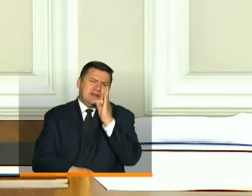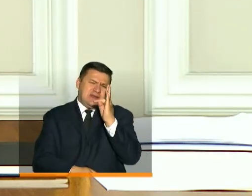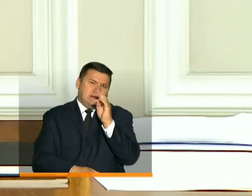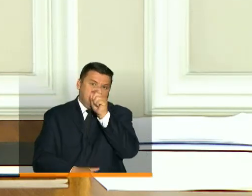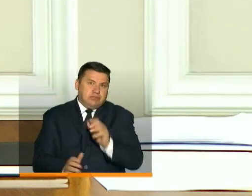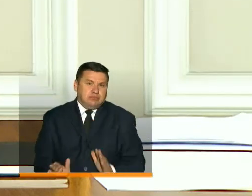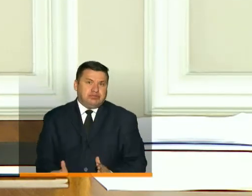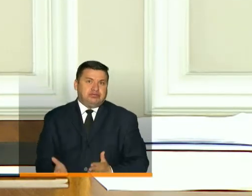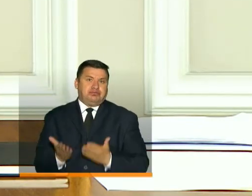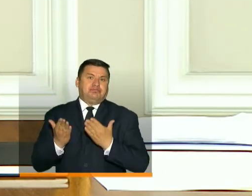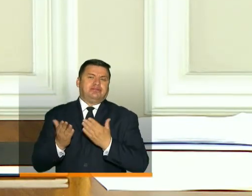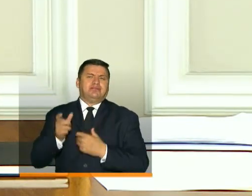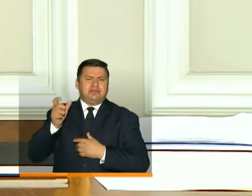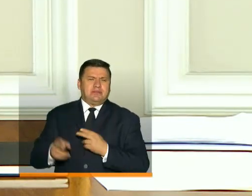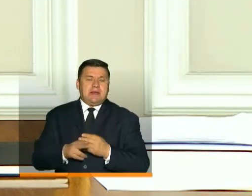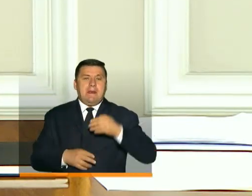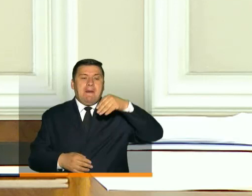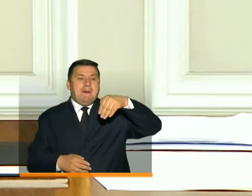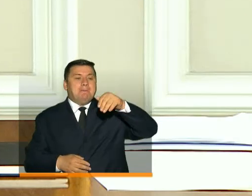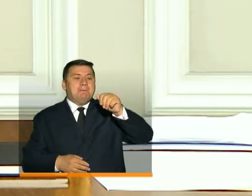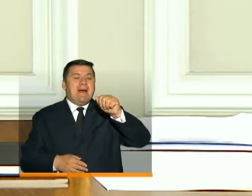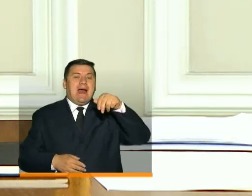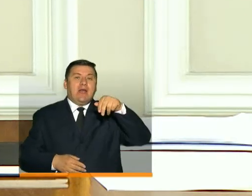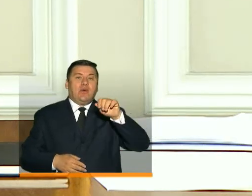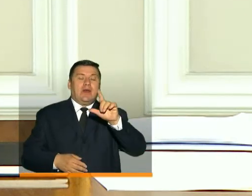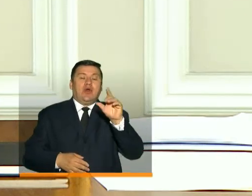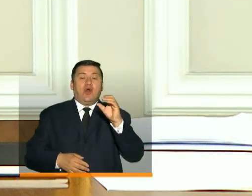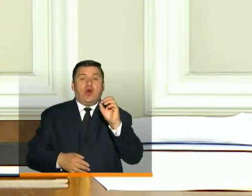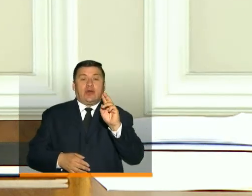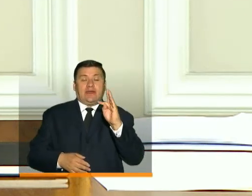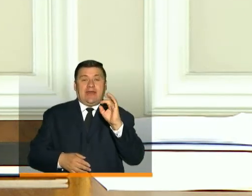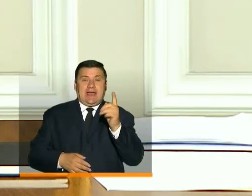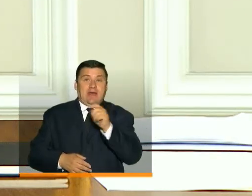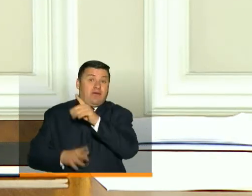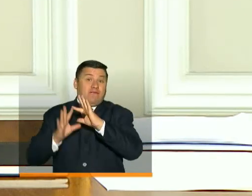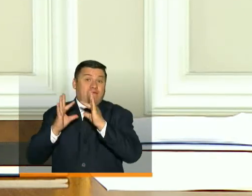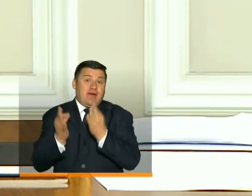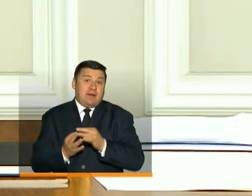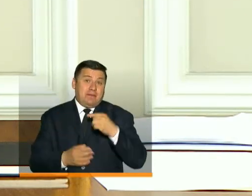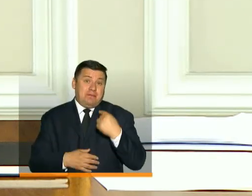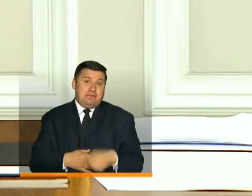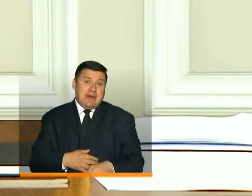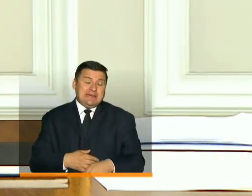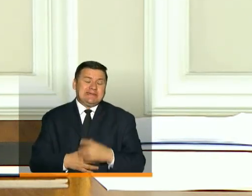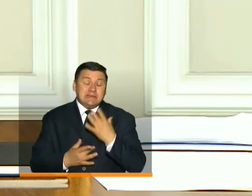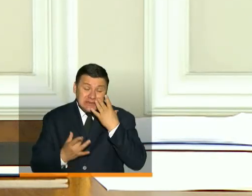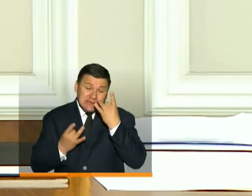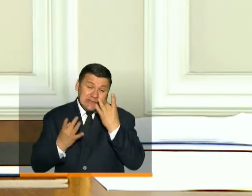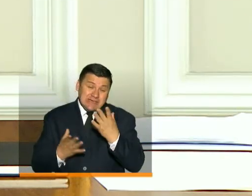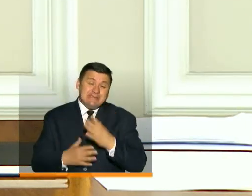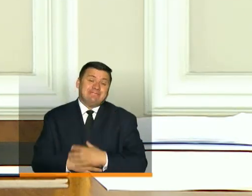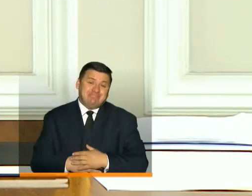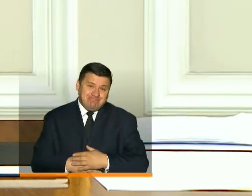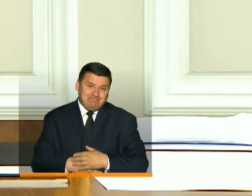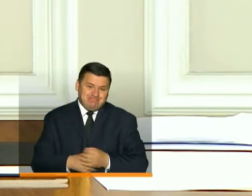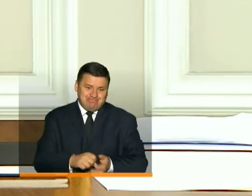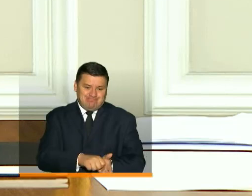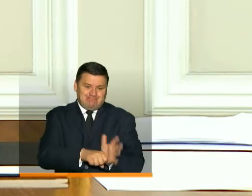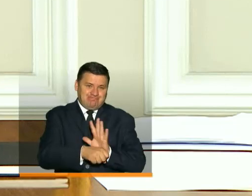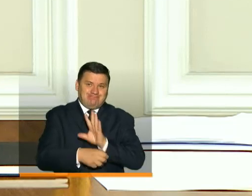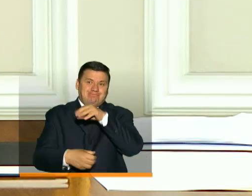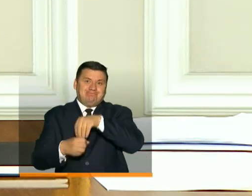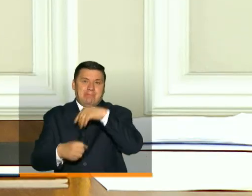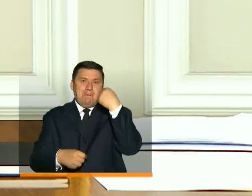recuperación. Ese es el caso de Manuel Ortega. En su familia vivieron un incidente trágico. El COVID llegó al